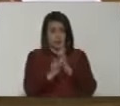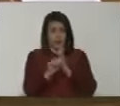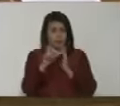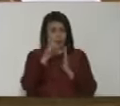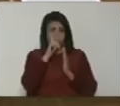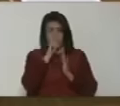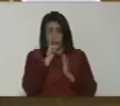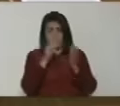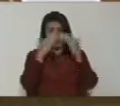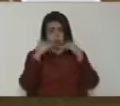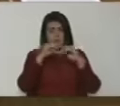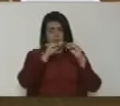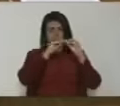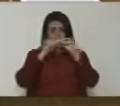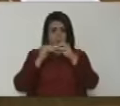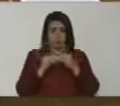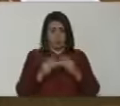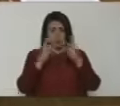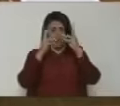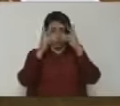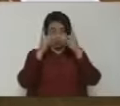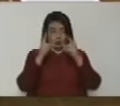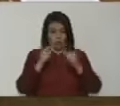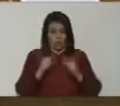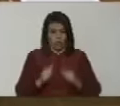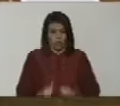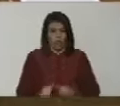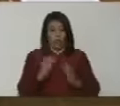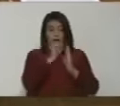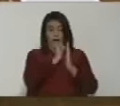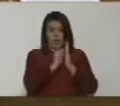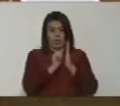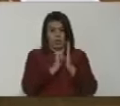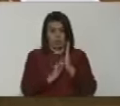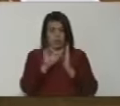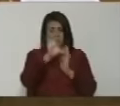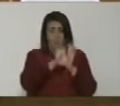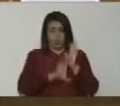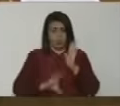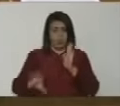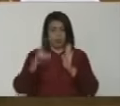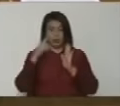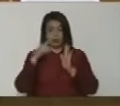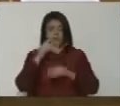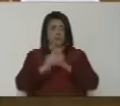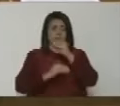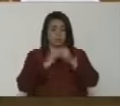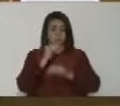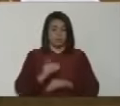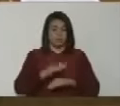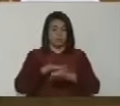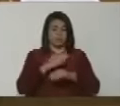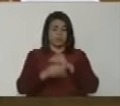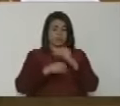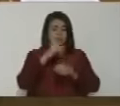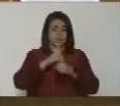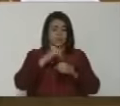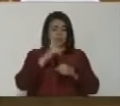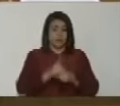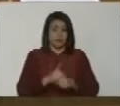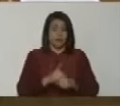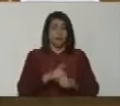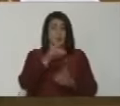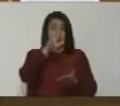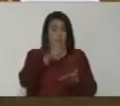lo tengan y corríjase la numeración de artículos y capítulos donde corresponda con los datos de sanción